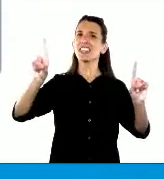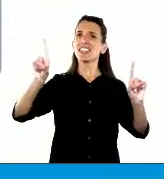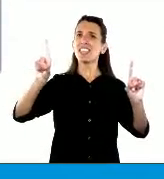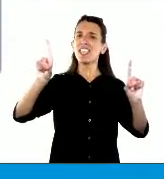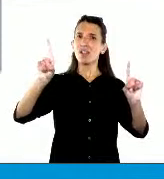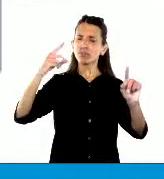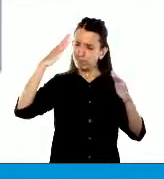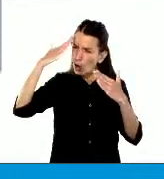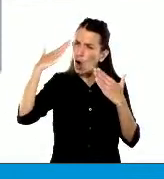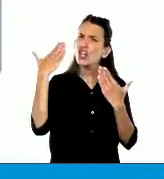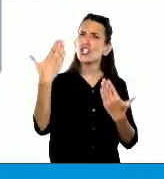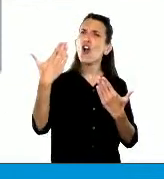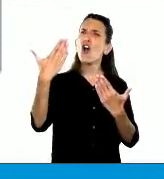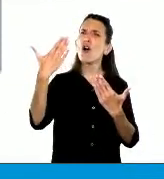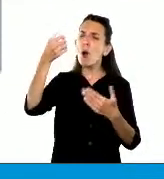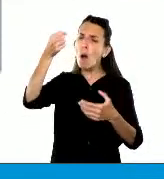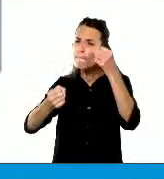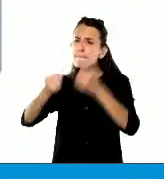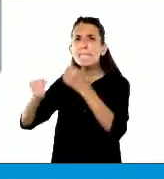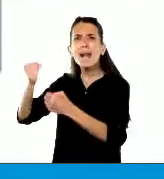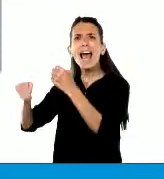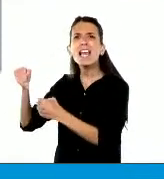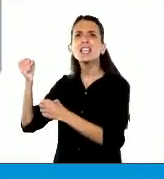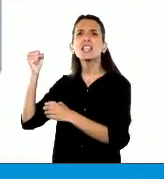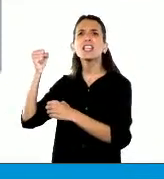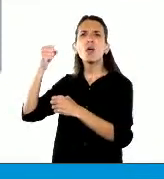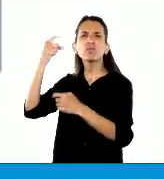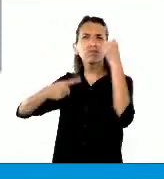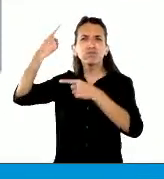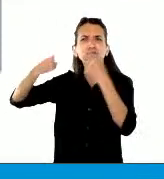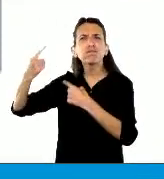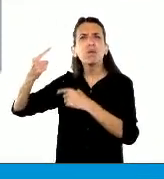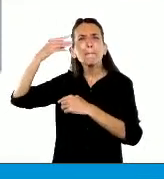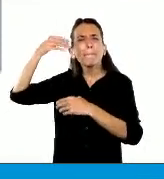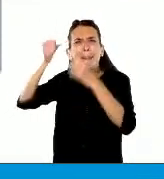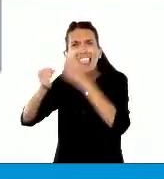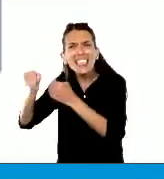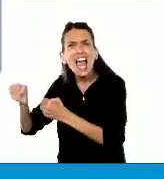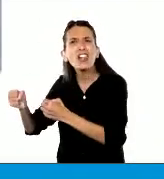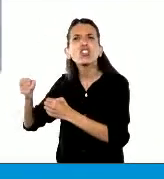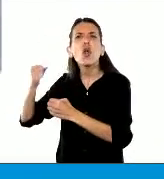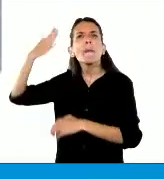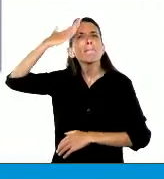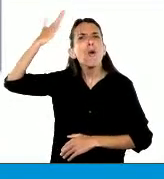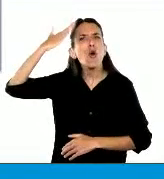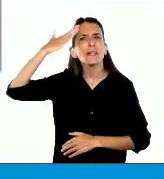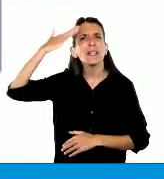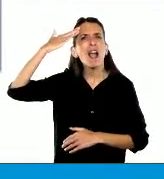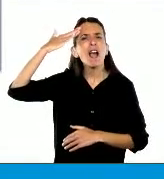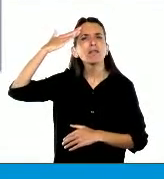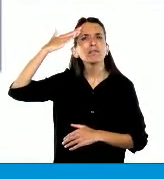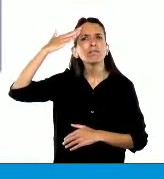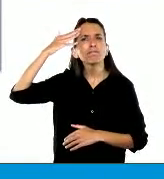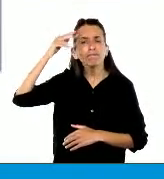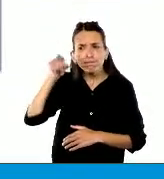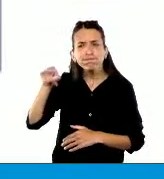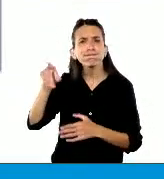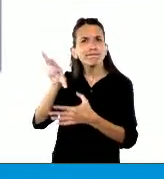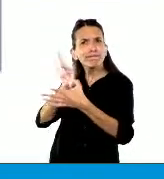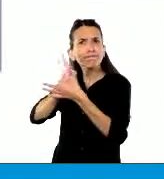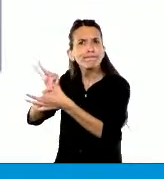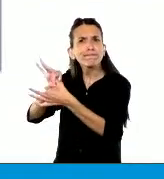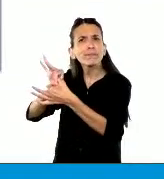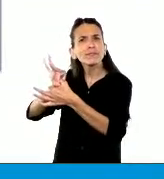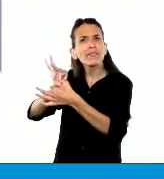honramos la memoria plantando vida y plantando memoria. Y fue una